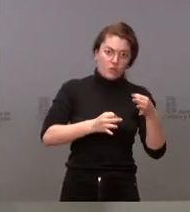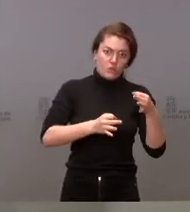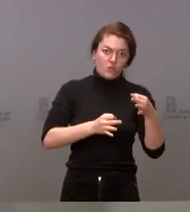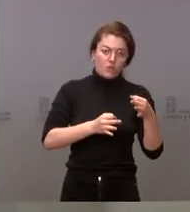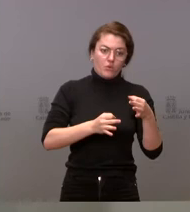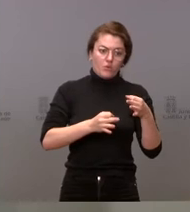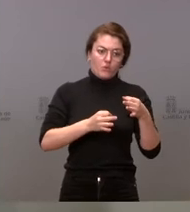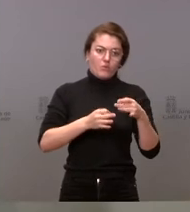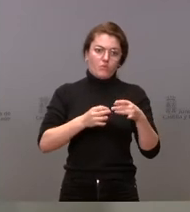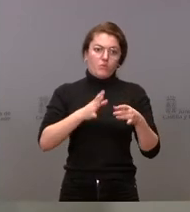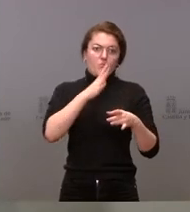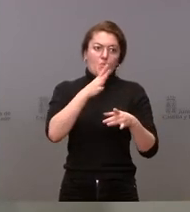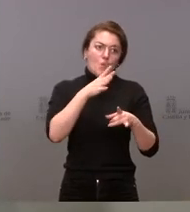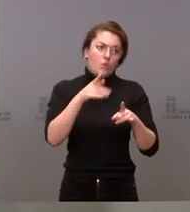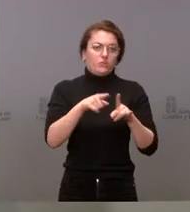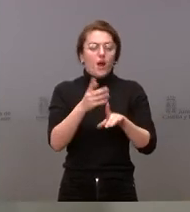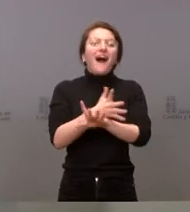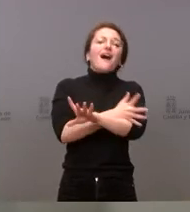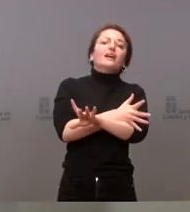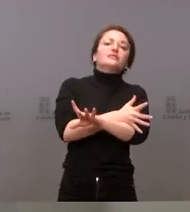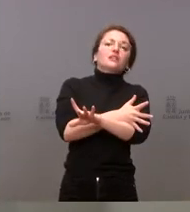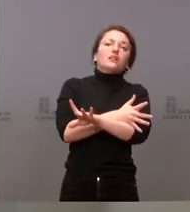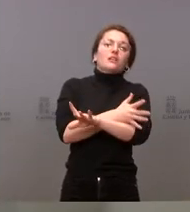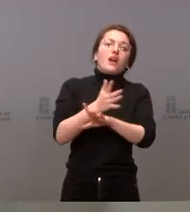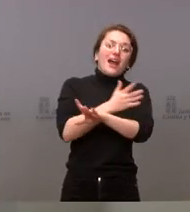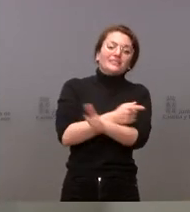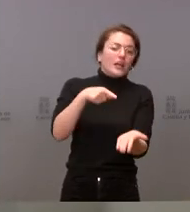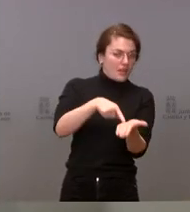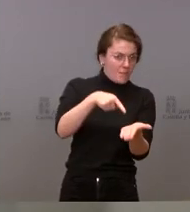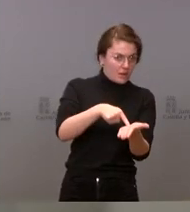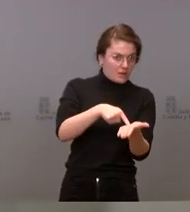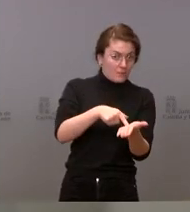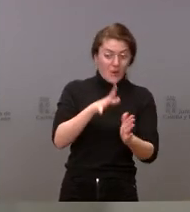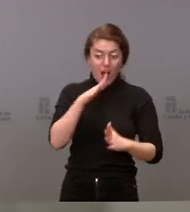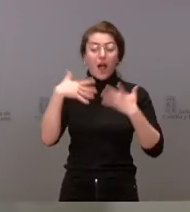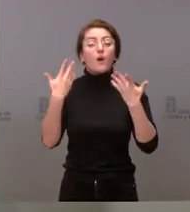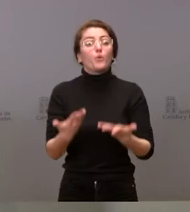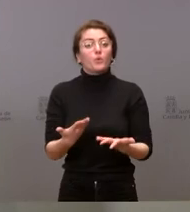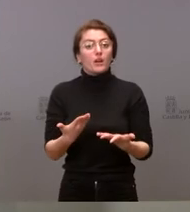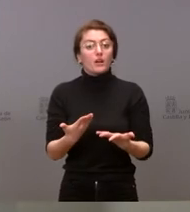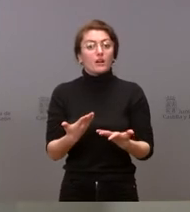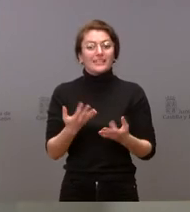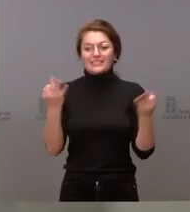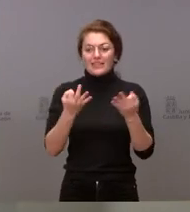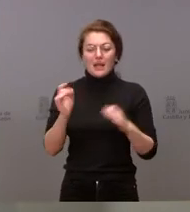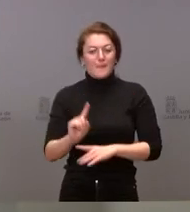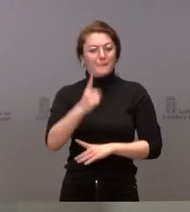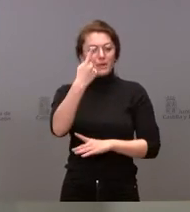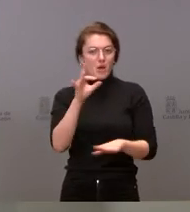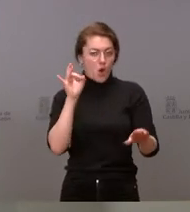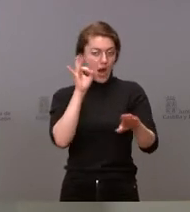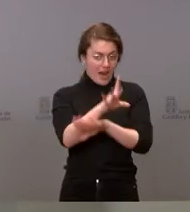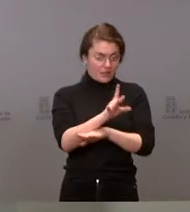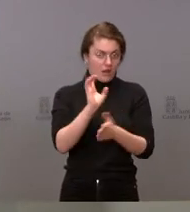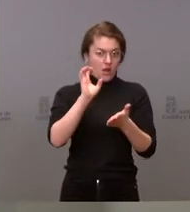demandas e iniciativas previas y también con este requerimiento previo ahora lo que hemos tenido es primero una carta de la junta de castilla y léon